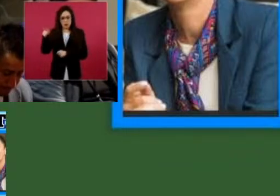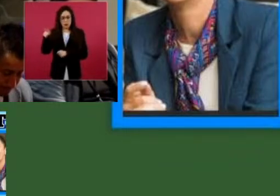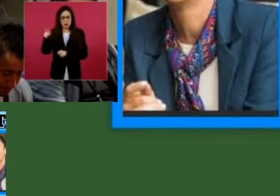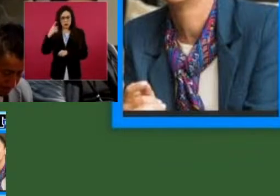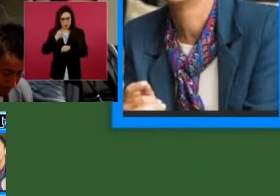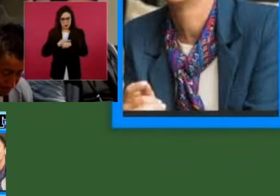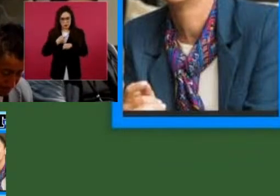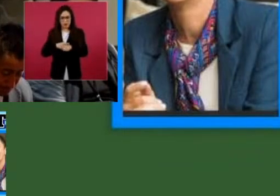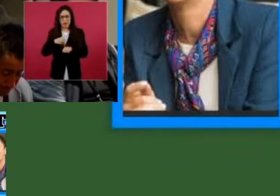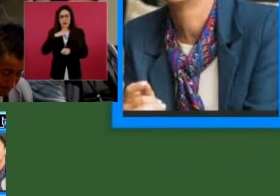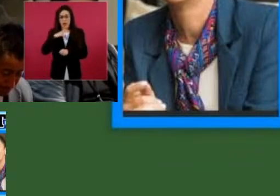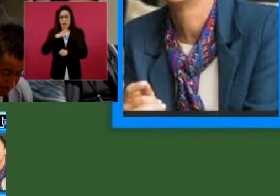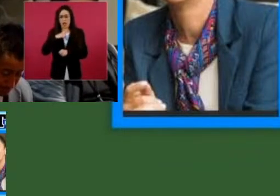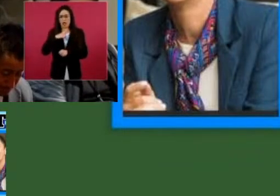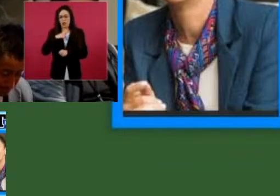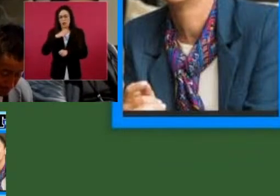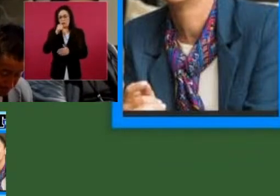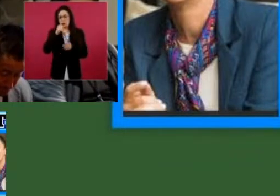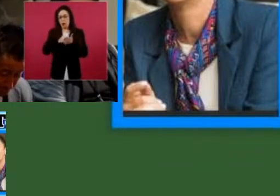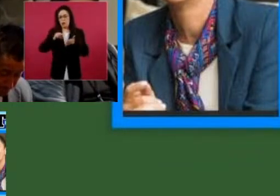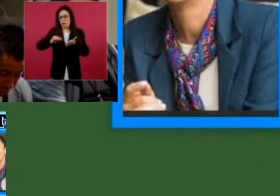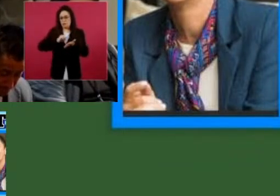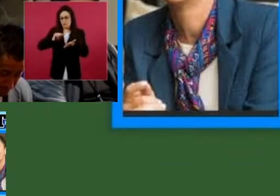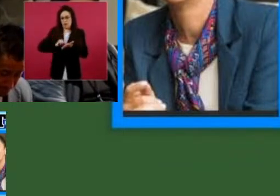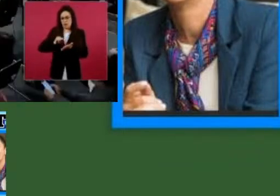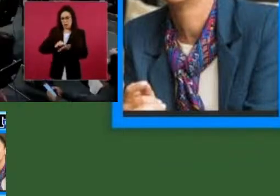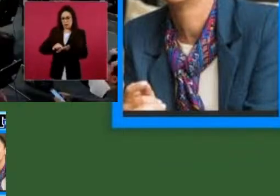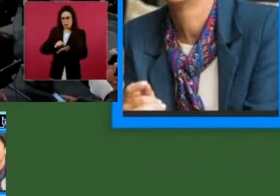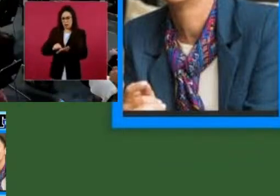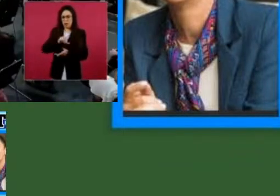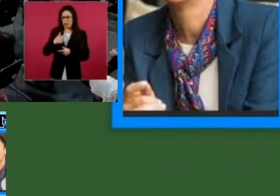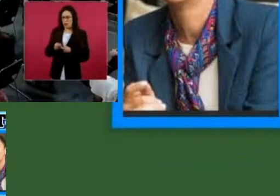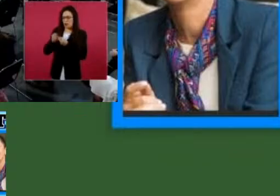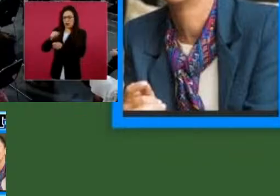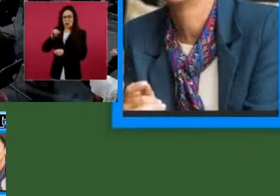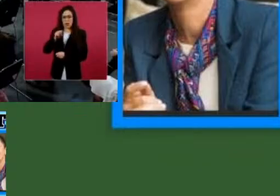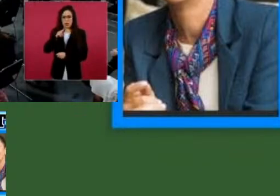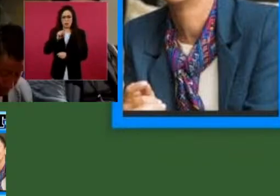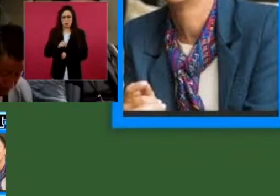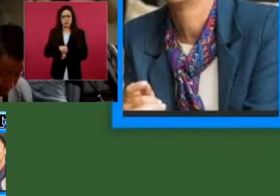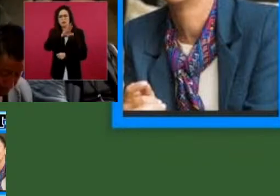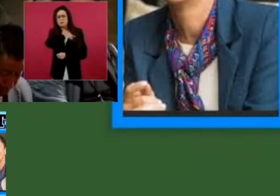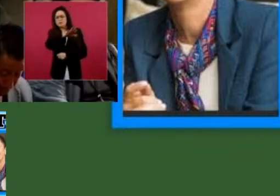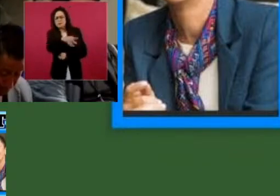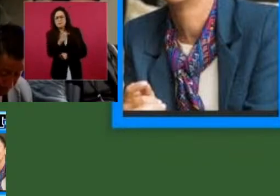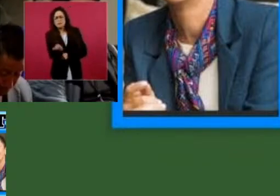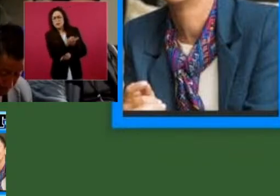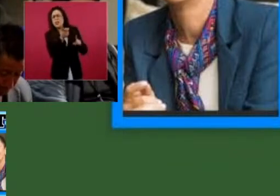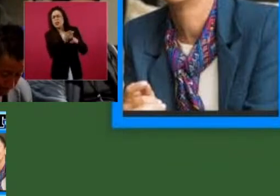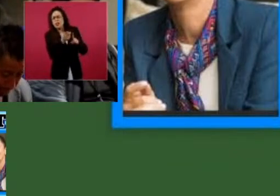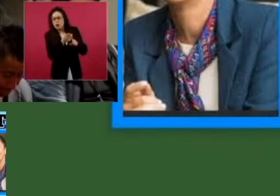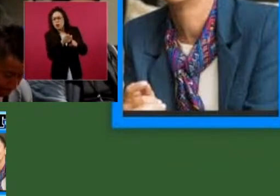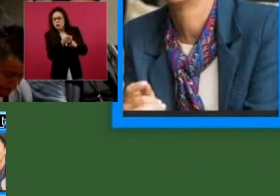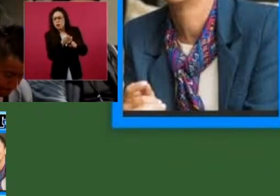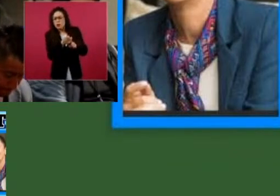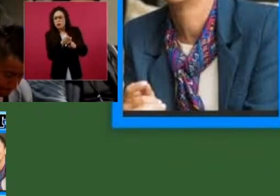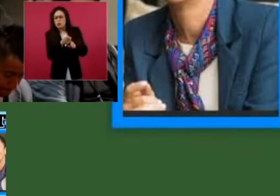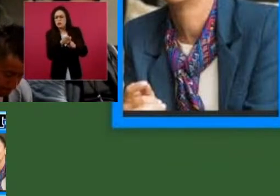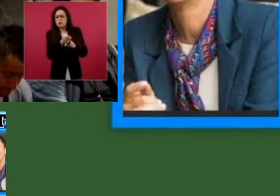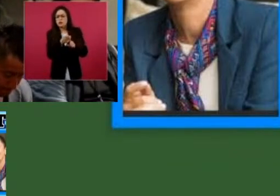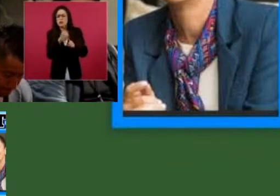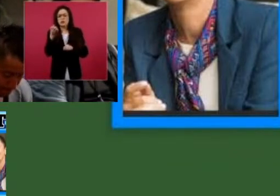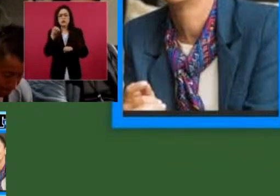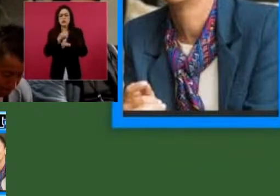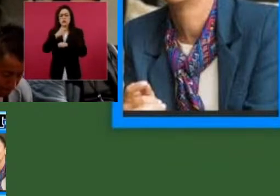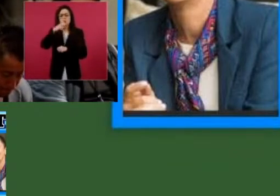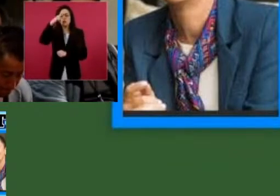Jesús. Por otro lado, presidente… ¿Dónde es? En el Hospital del ISSSTE de la Alta Especialidad Regional Bicentenario, en el Estado